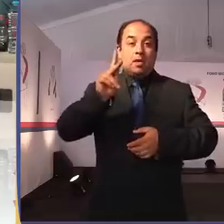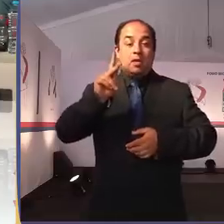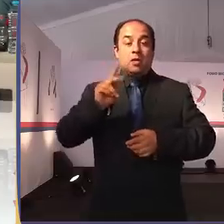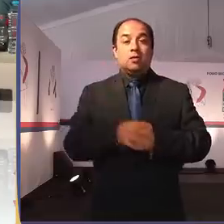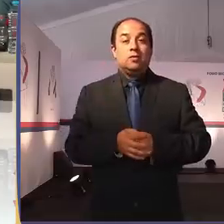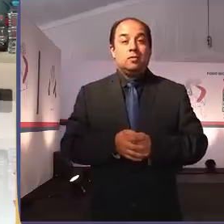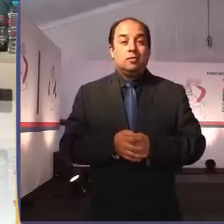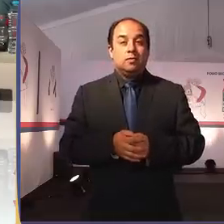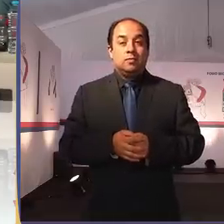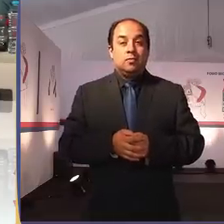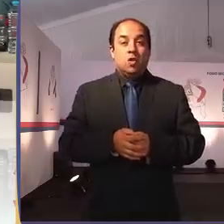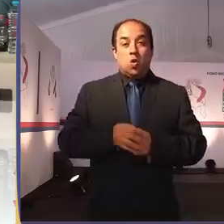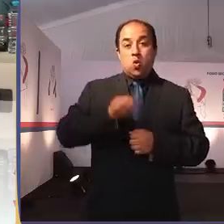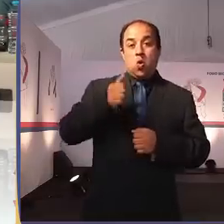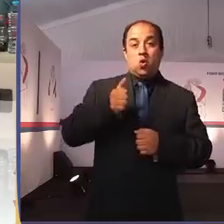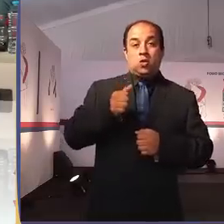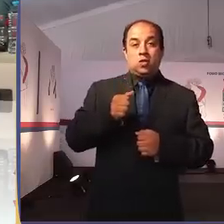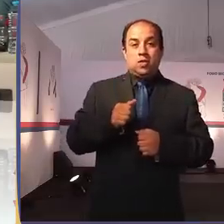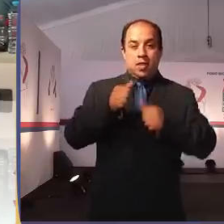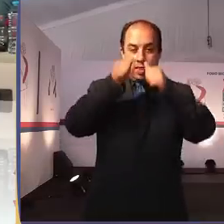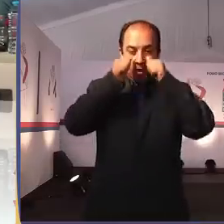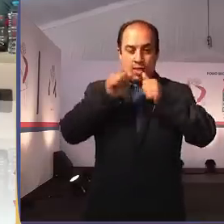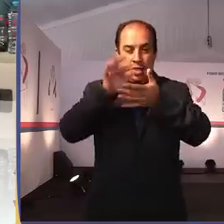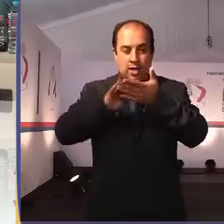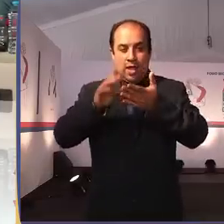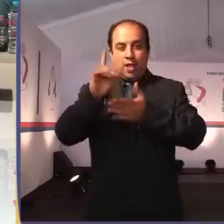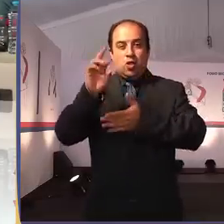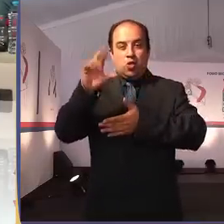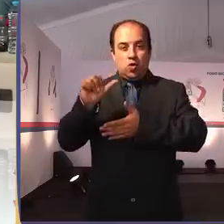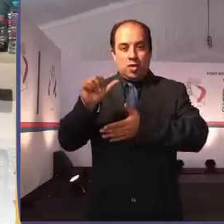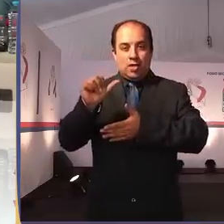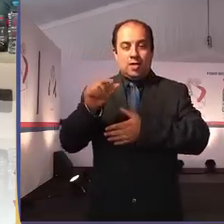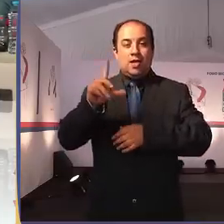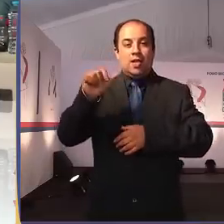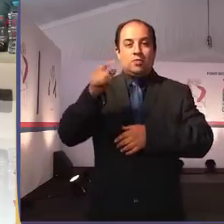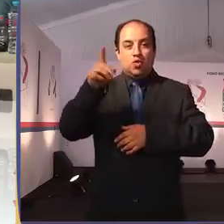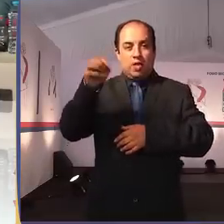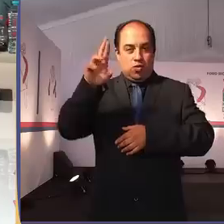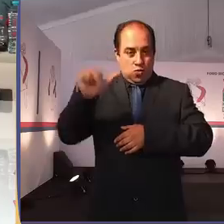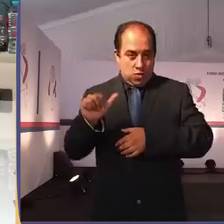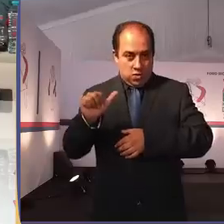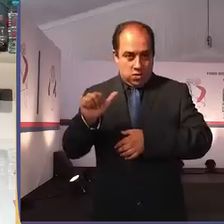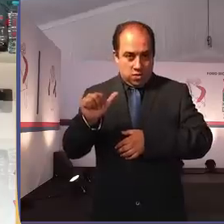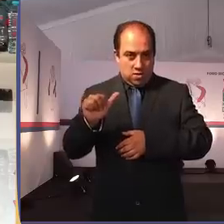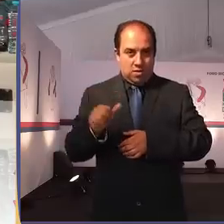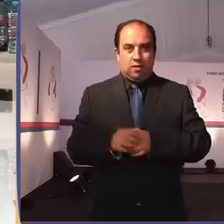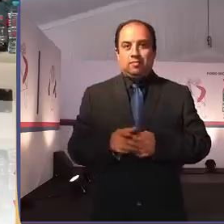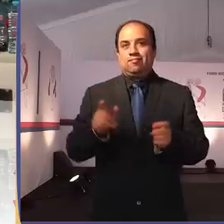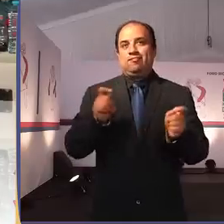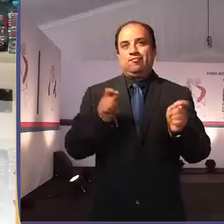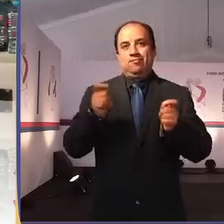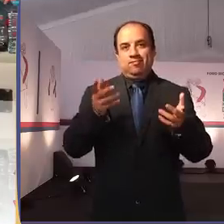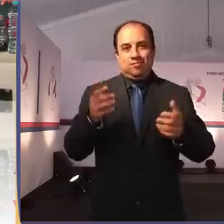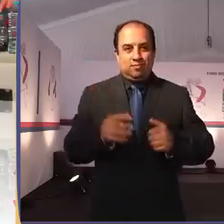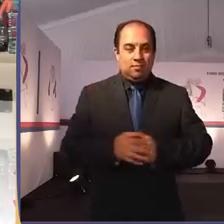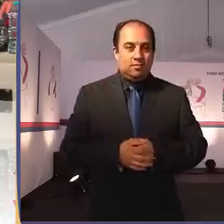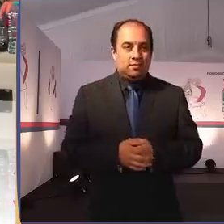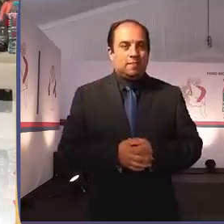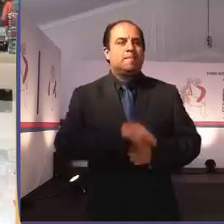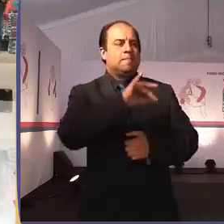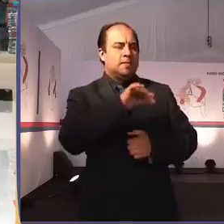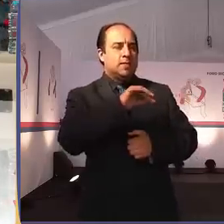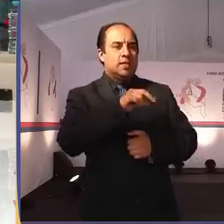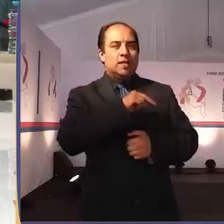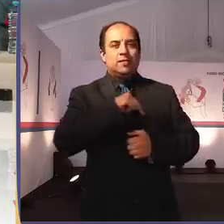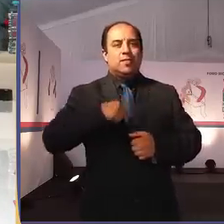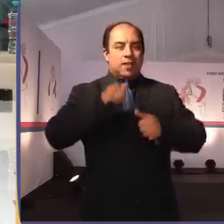estén ciegos por haber leído Dora la Exploradora, contrólense, ma. Bueno, sí, es que si